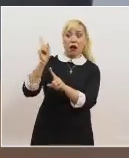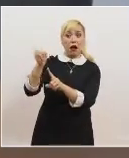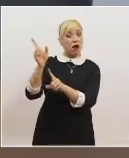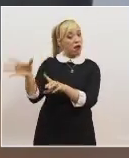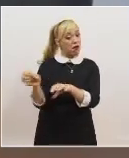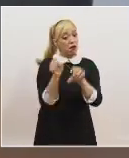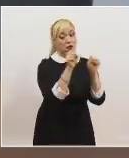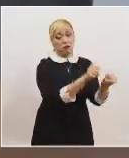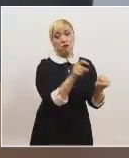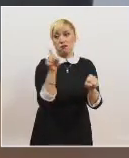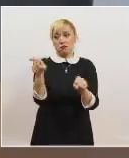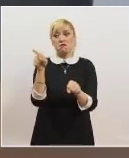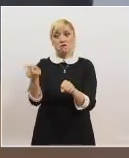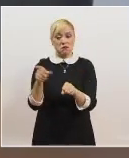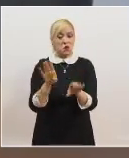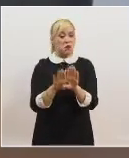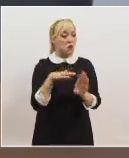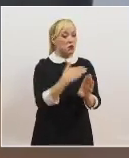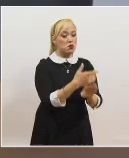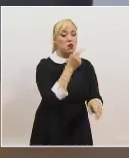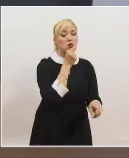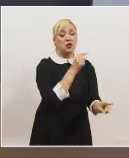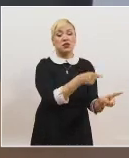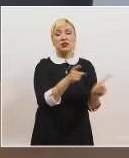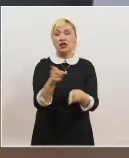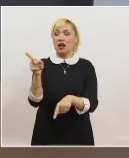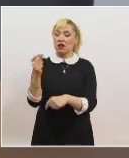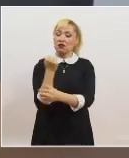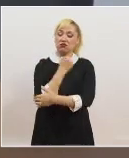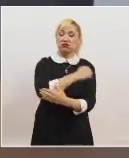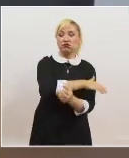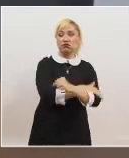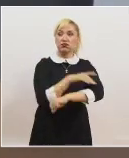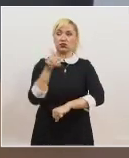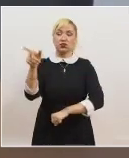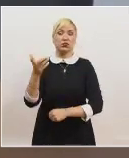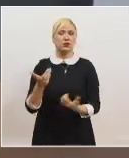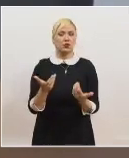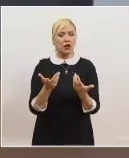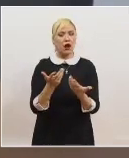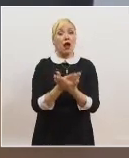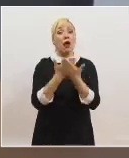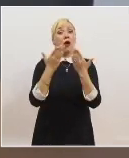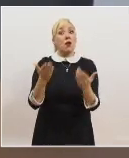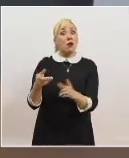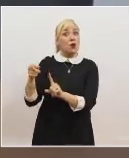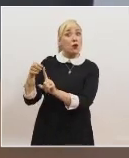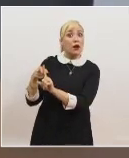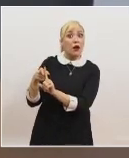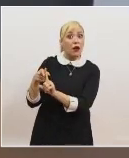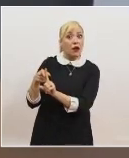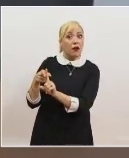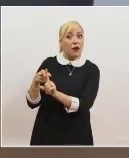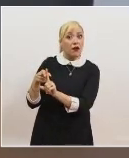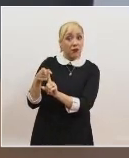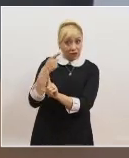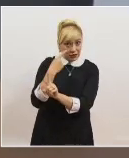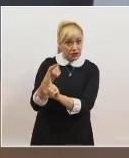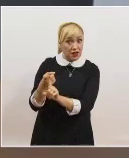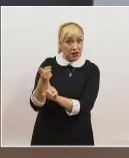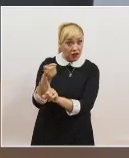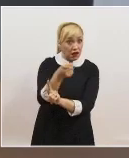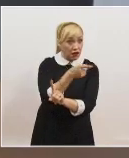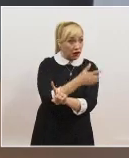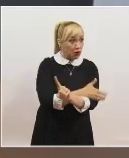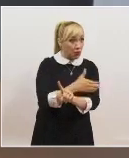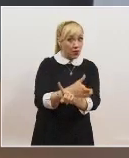por delitos contra la fe pública y tráfico de influencias. Ahora le tocó a ella, compañeros, pero